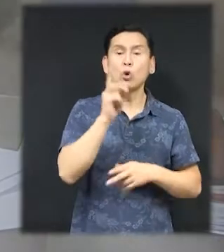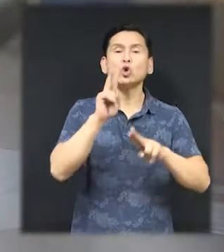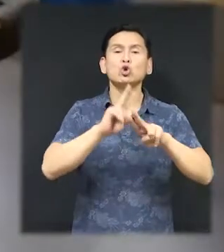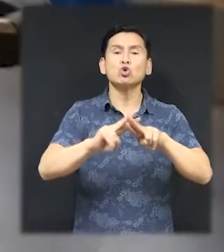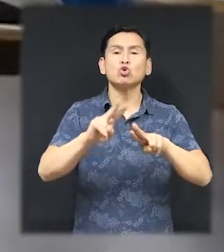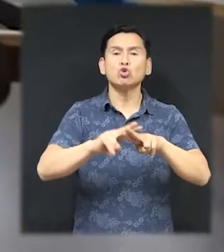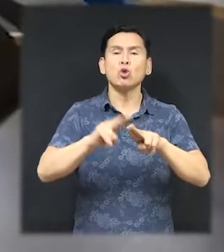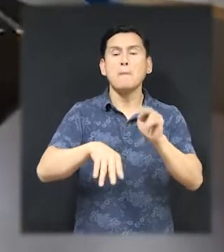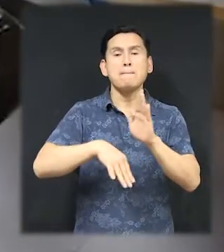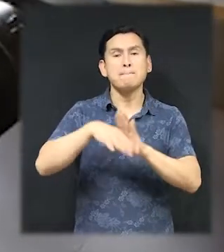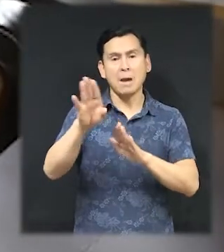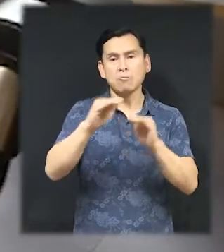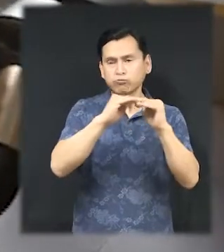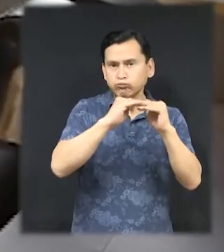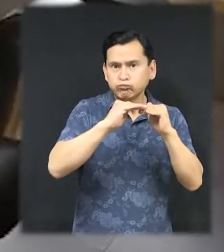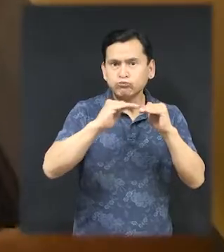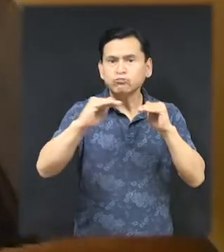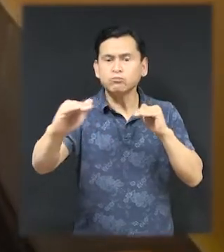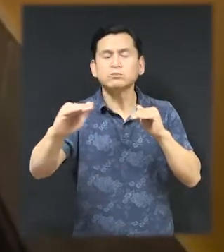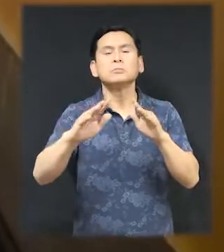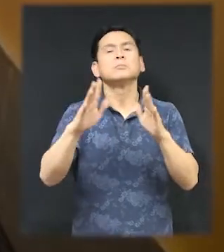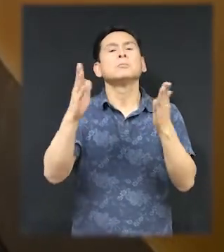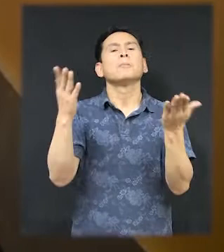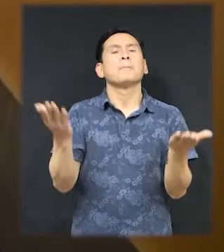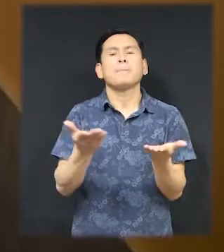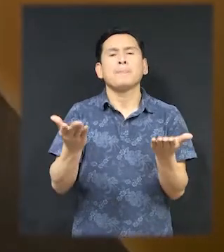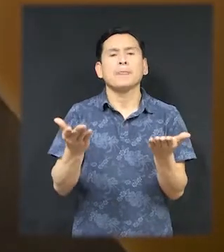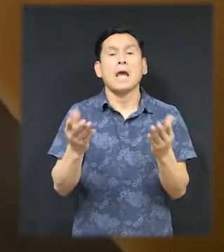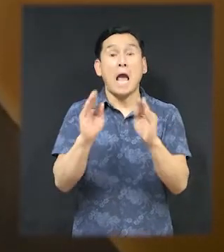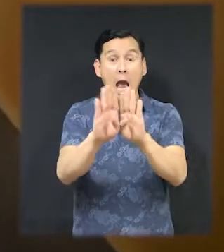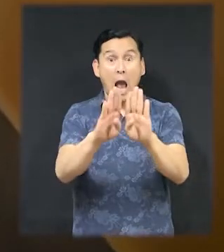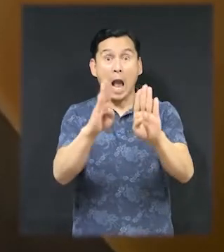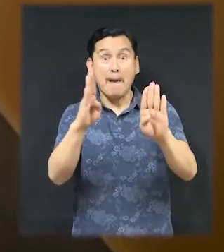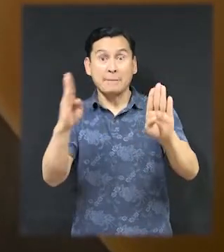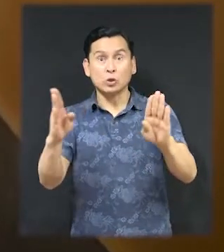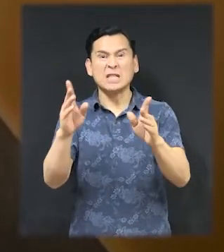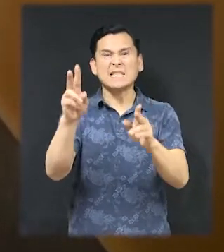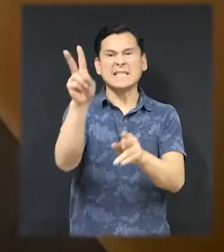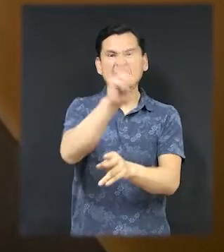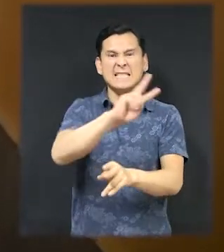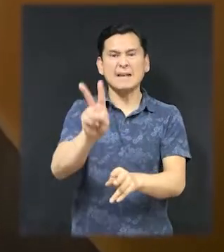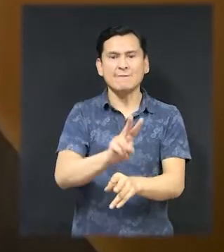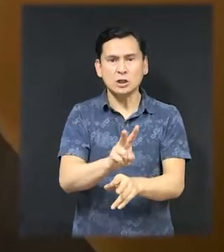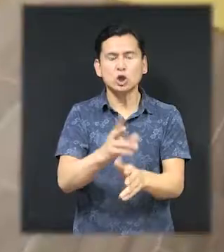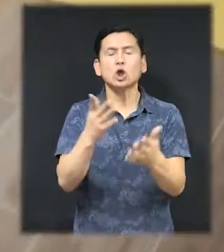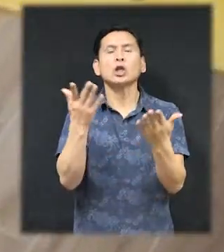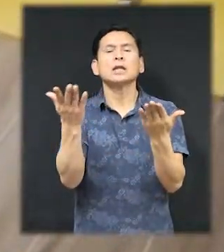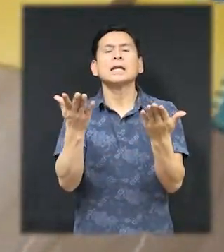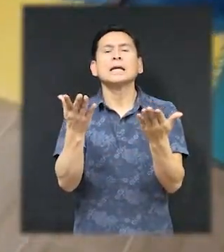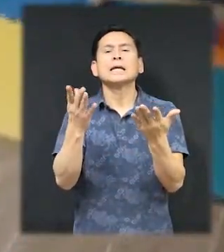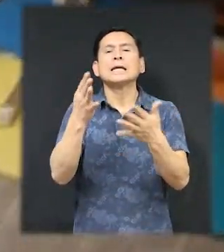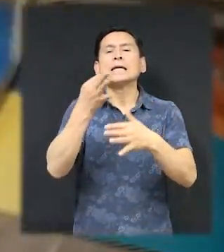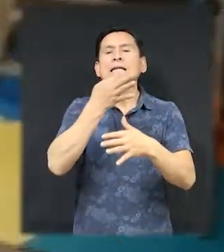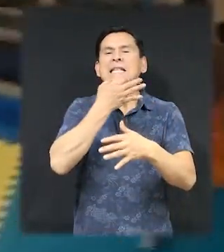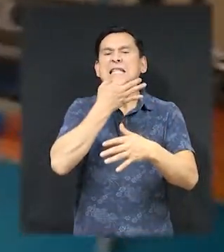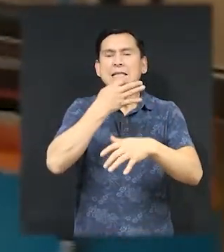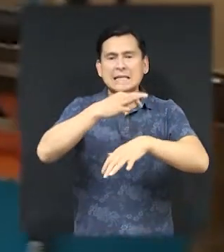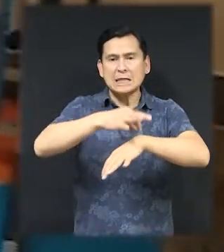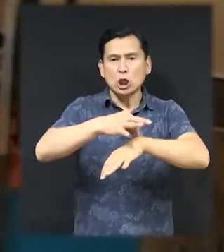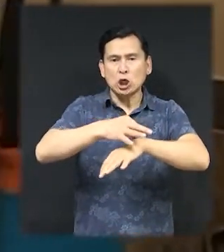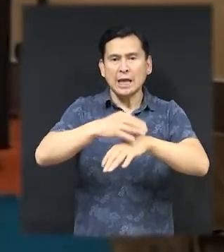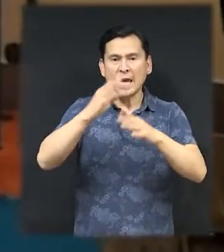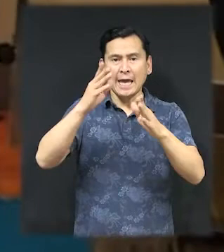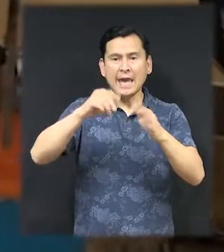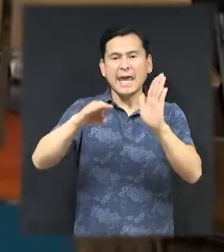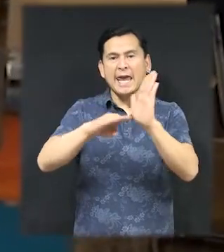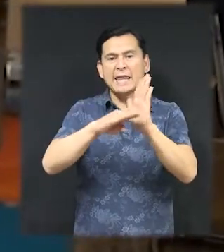la apertura de nuestro servicio de kinesiología en lo que es el edificio del ELEAM, que se nos ha facilitado